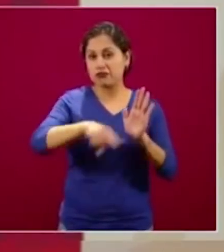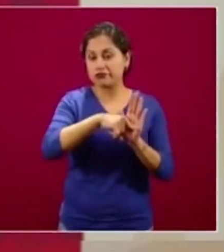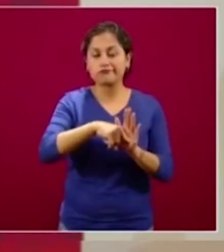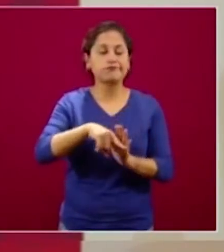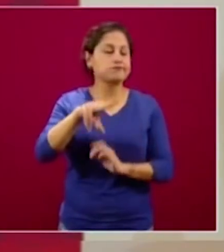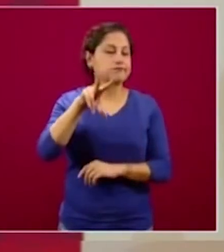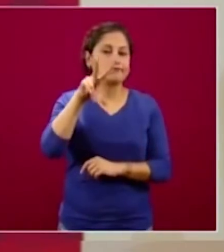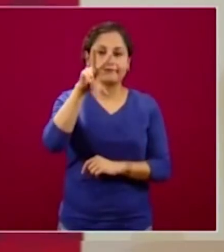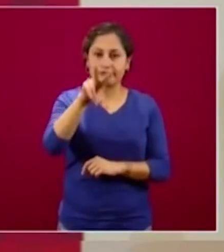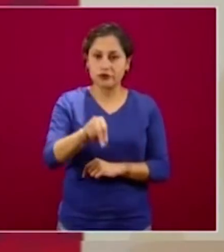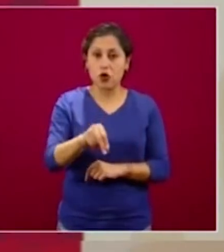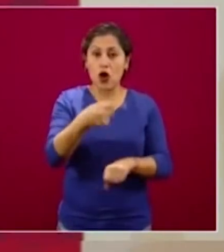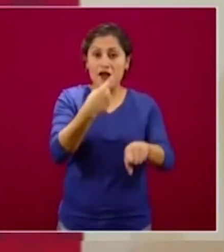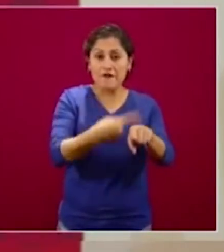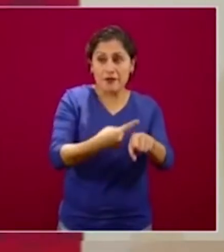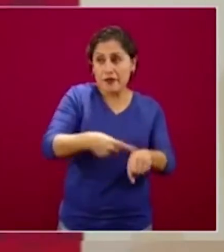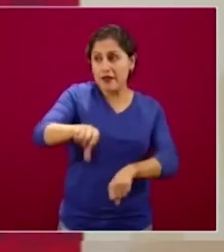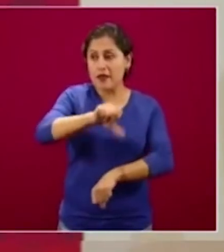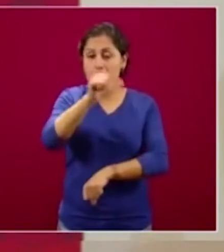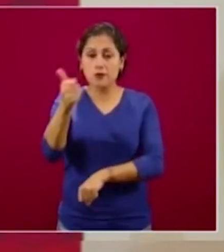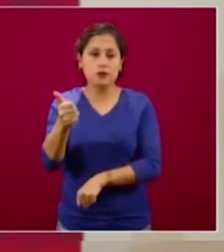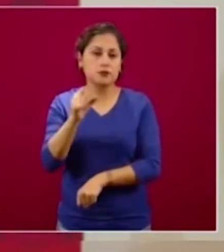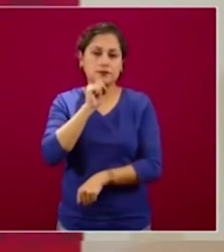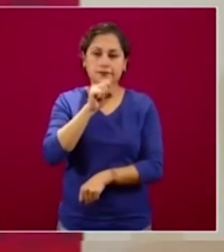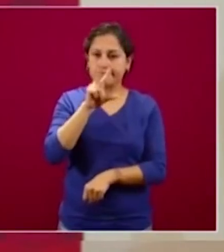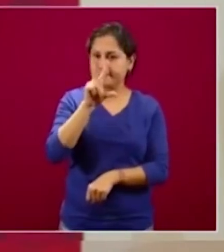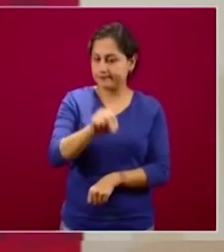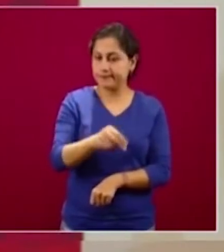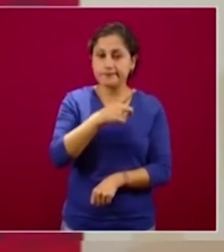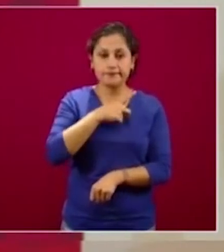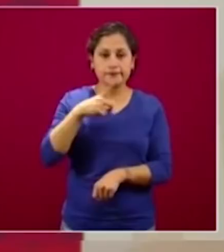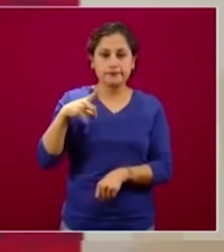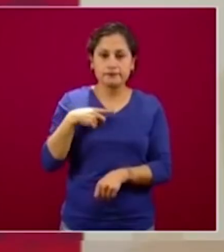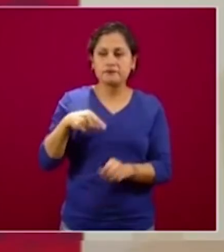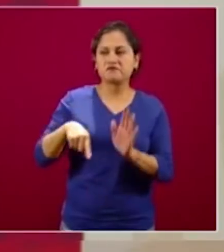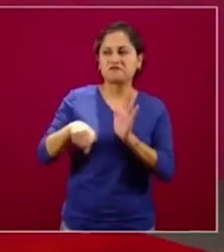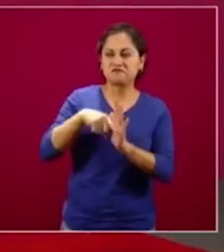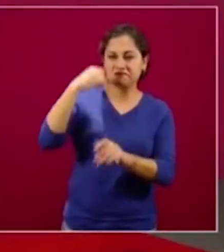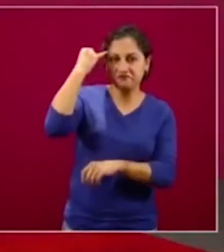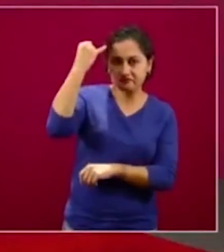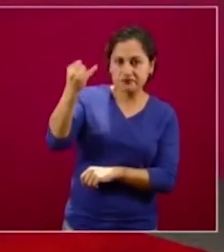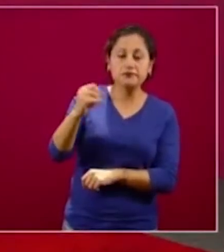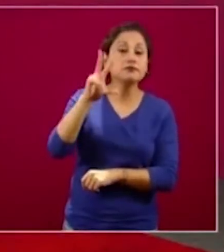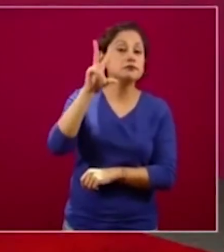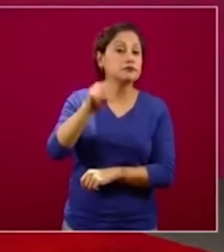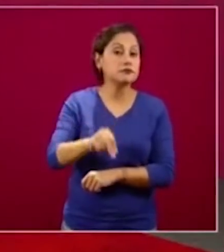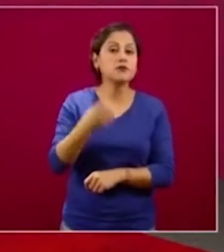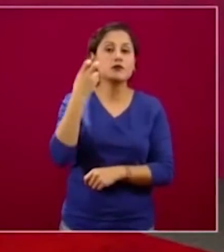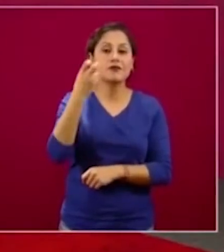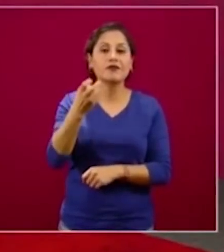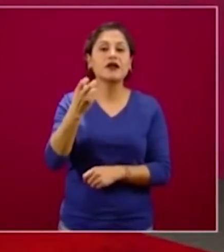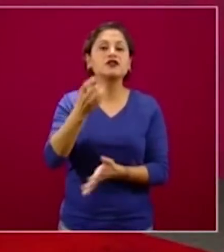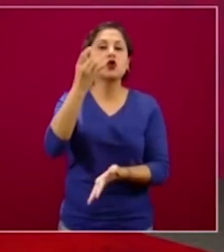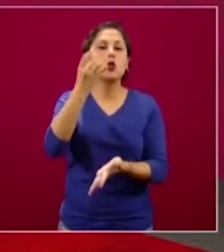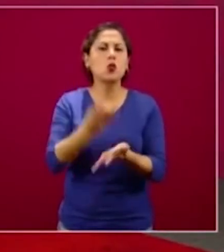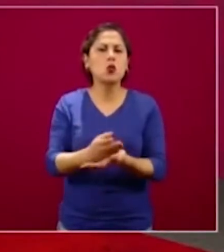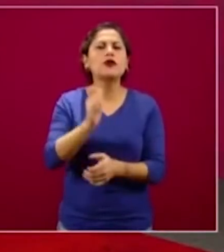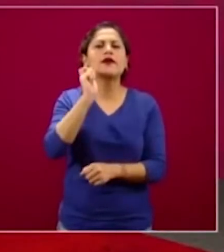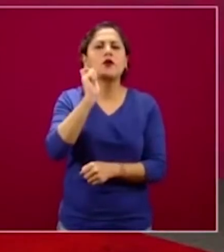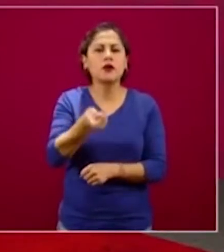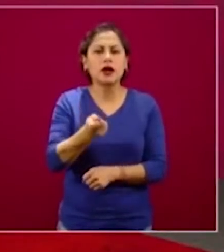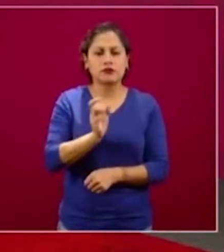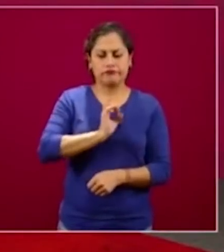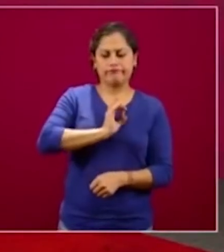ninguna enfermedad hay que tener esa actitud. Eso lo único que refleja es una conducta basada en el